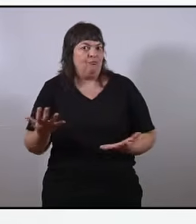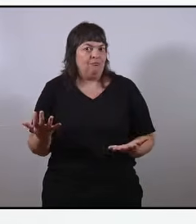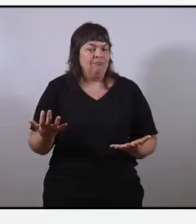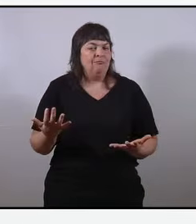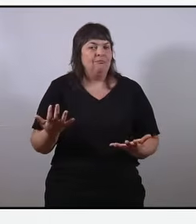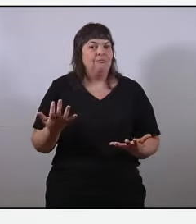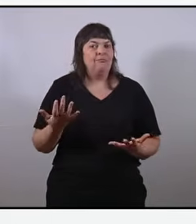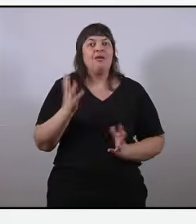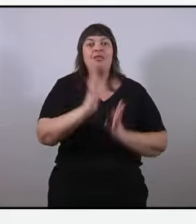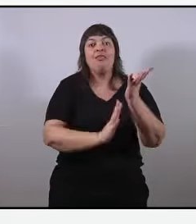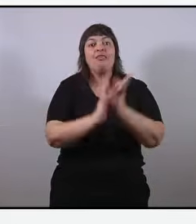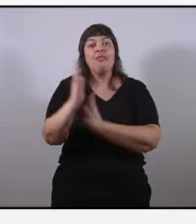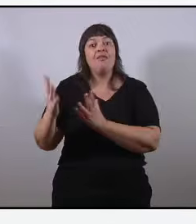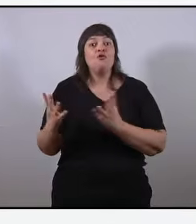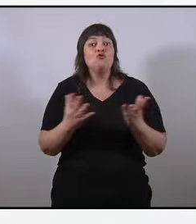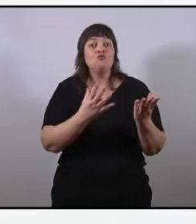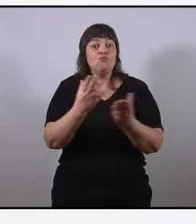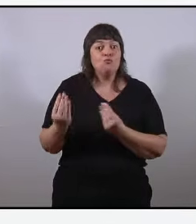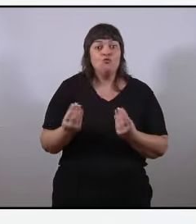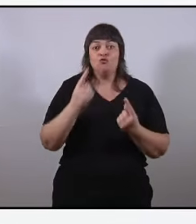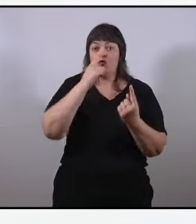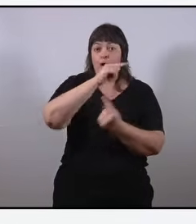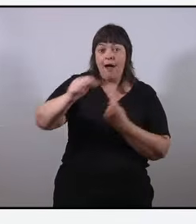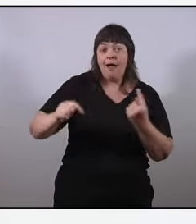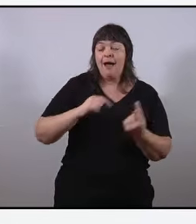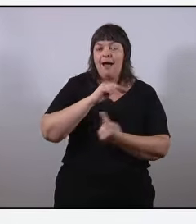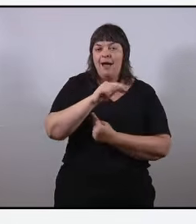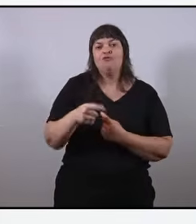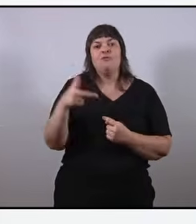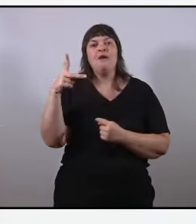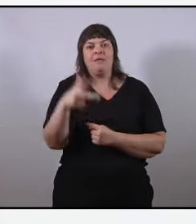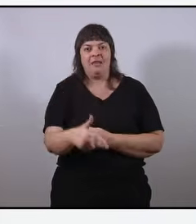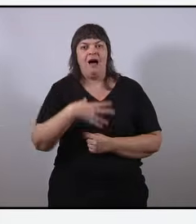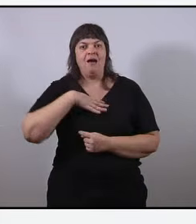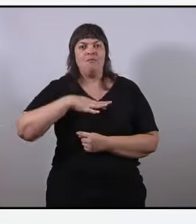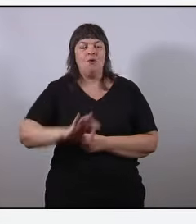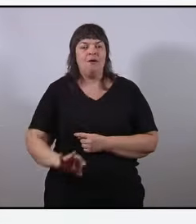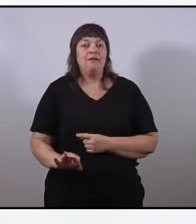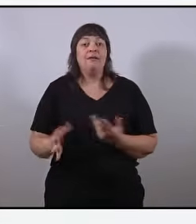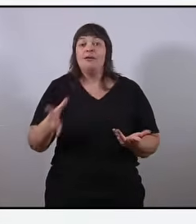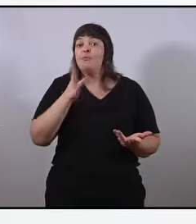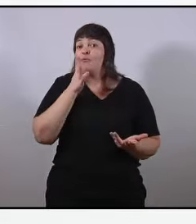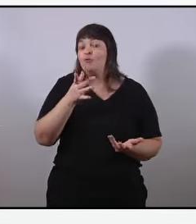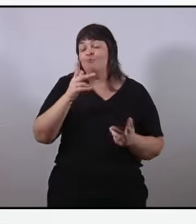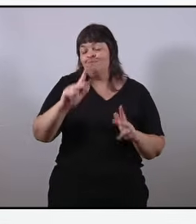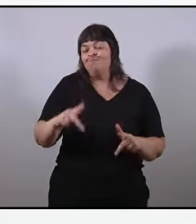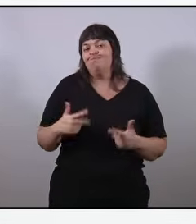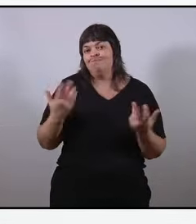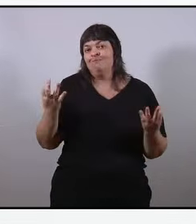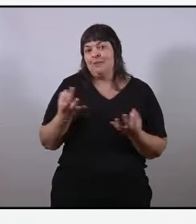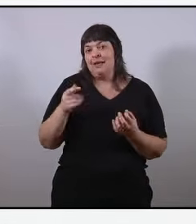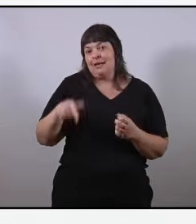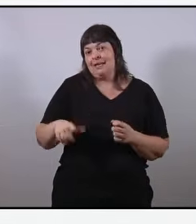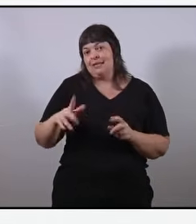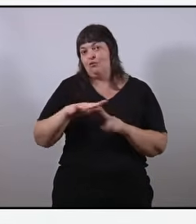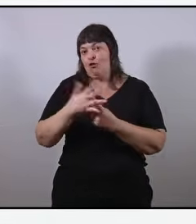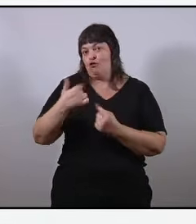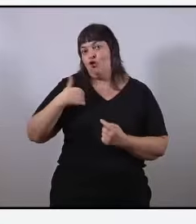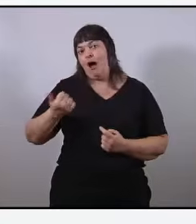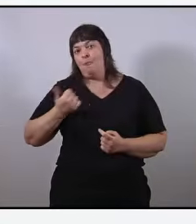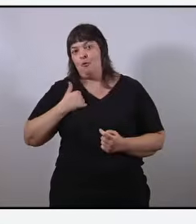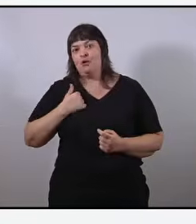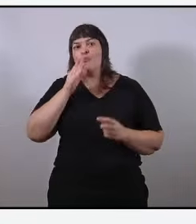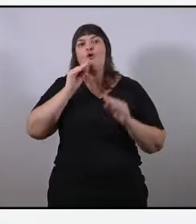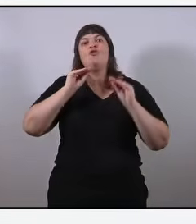Muchos de los incendios que se declaran cada año pueden ser evitados. Por eso, permítanme que aproveche esta ocasión para hacer